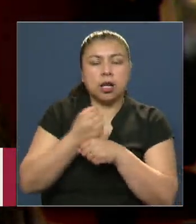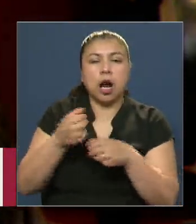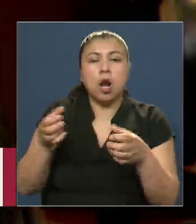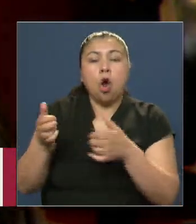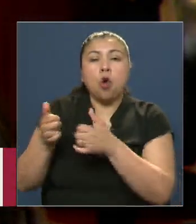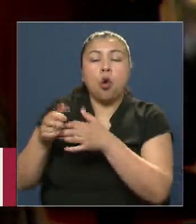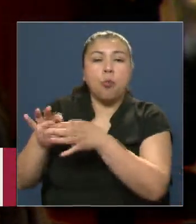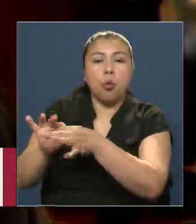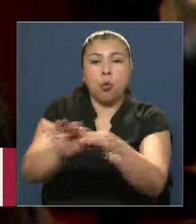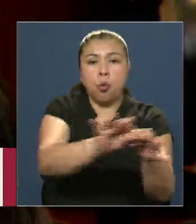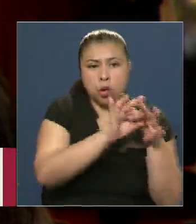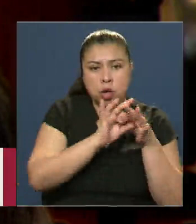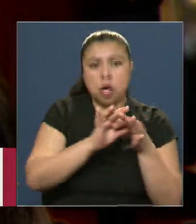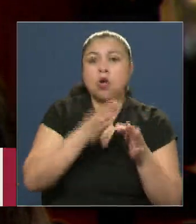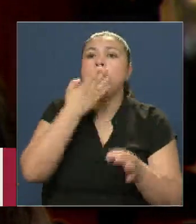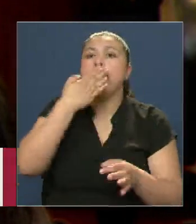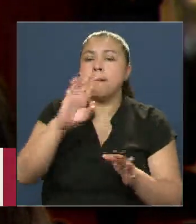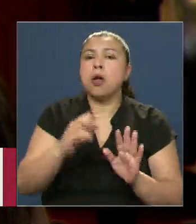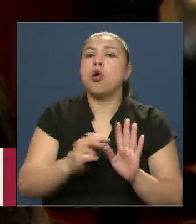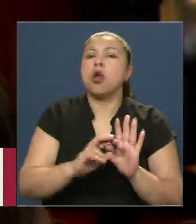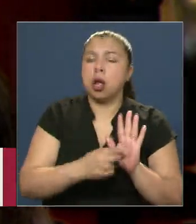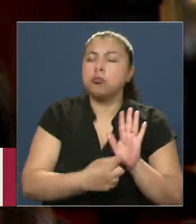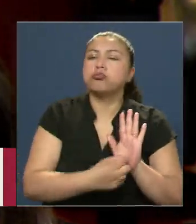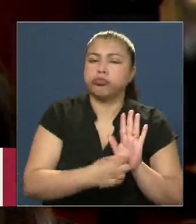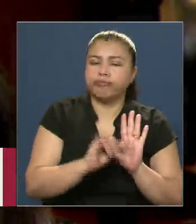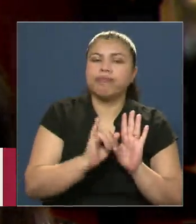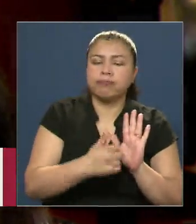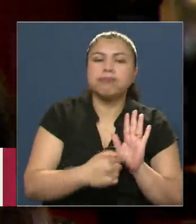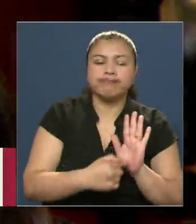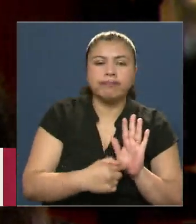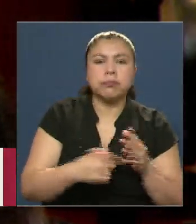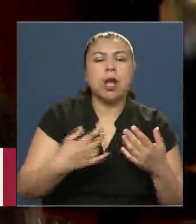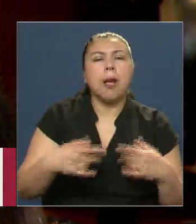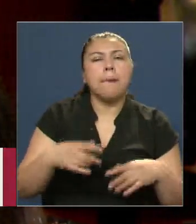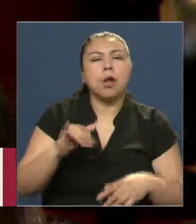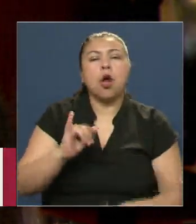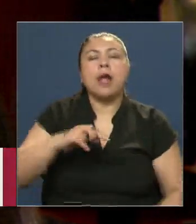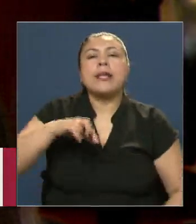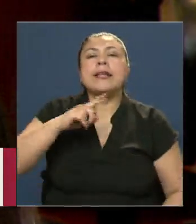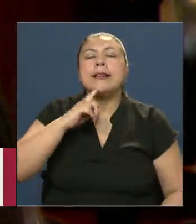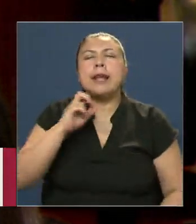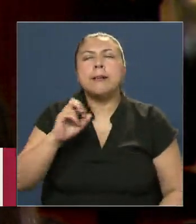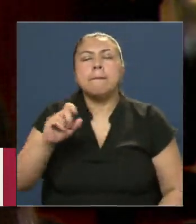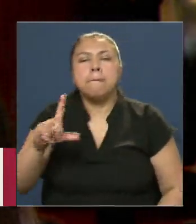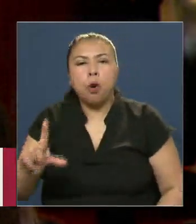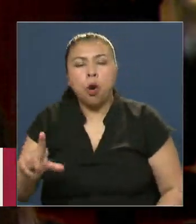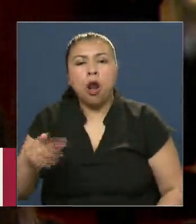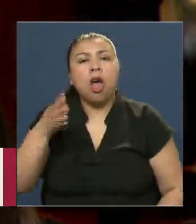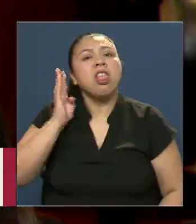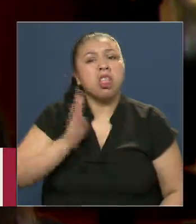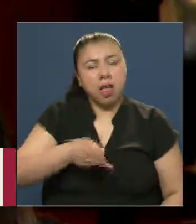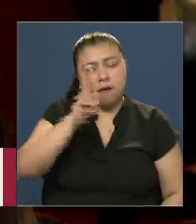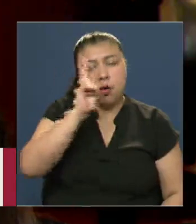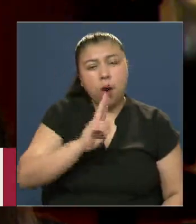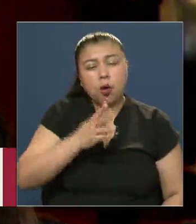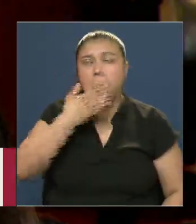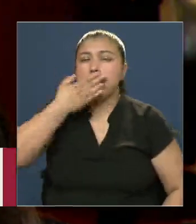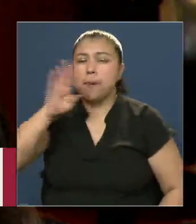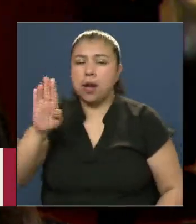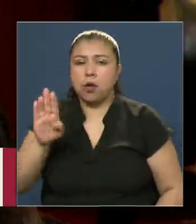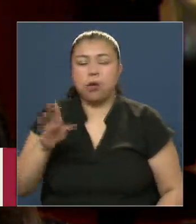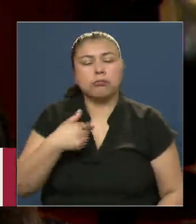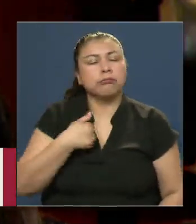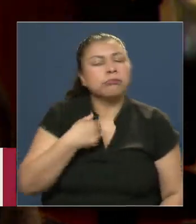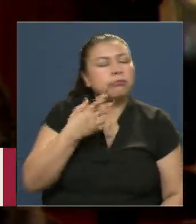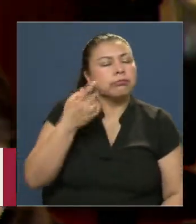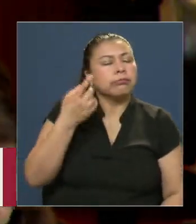mejores resultados. Pero Interpol también es un sistema que debe perfeccionarse. Por lo mismo, me parece